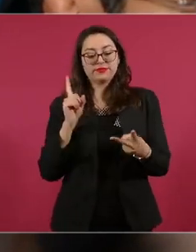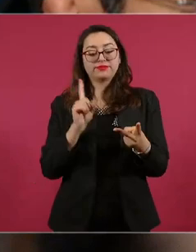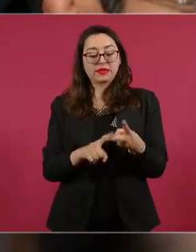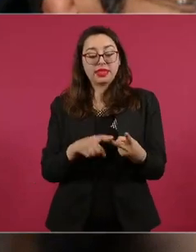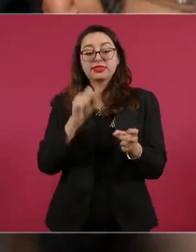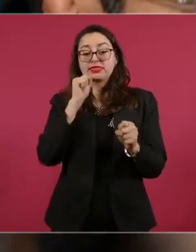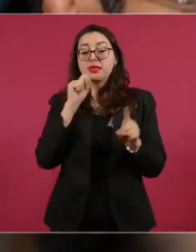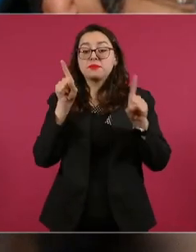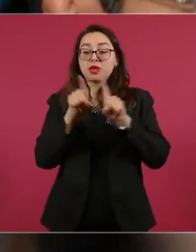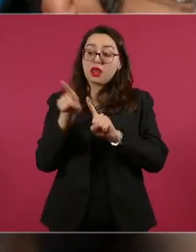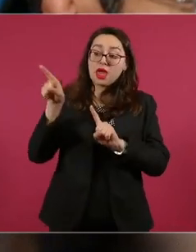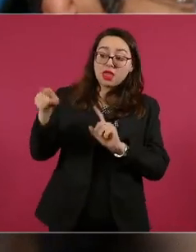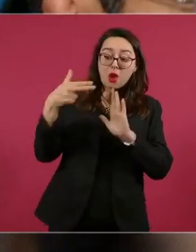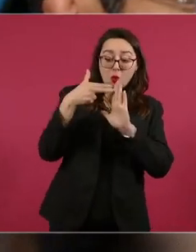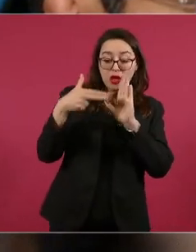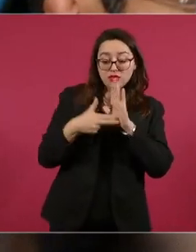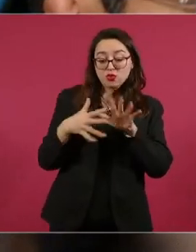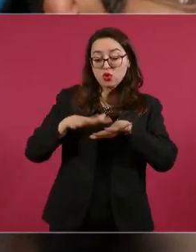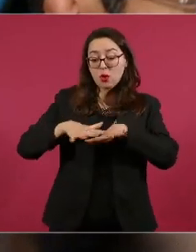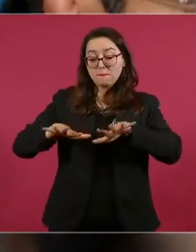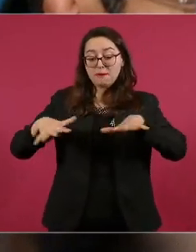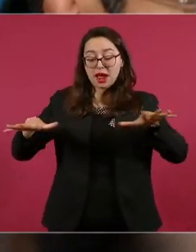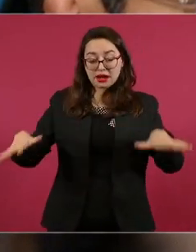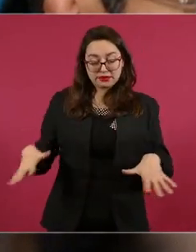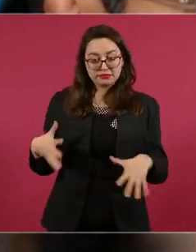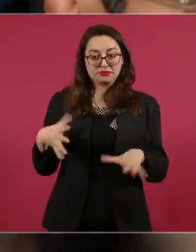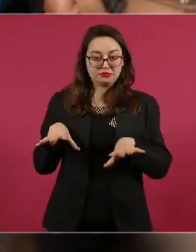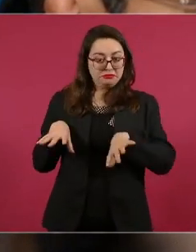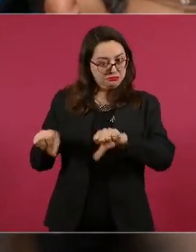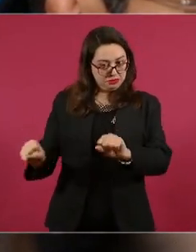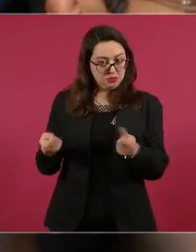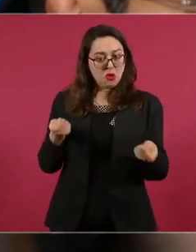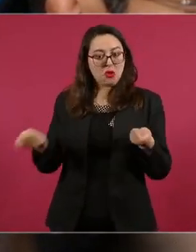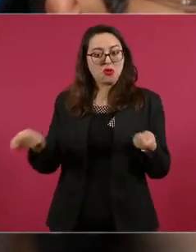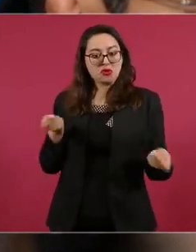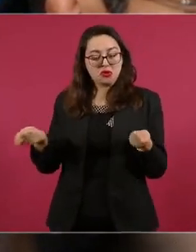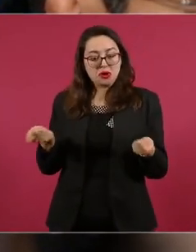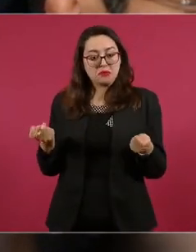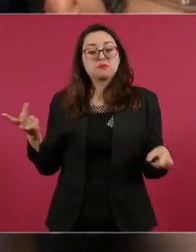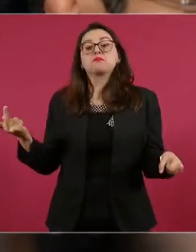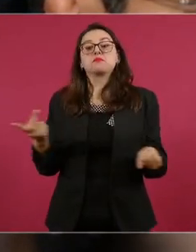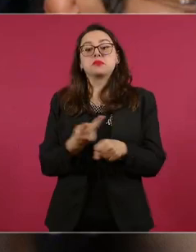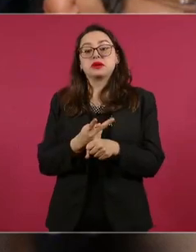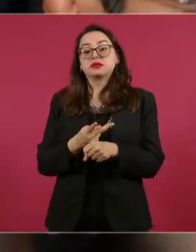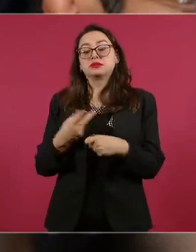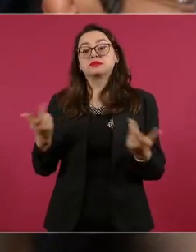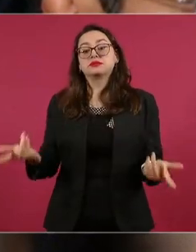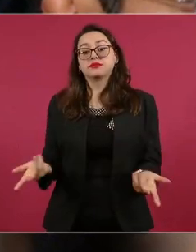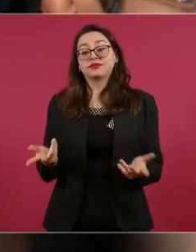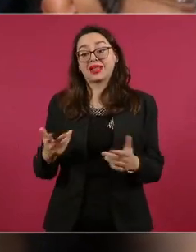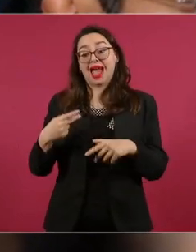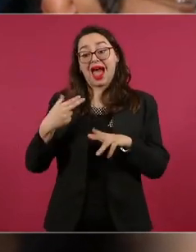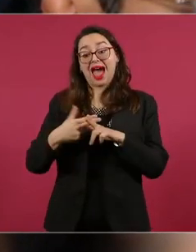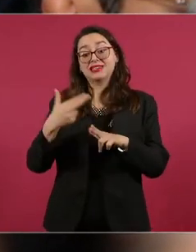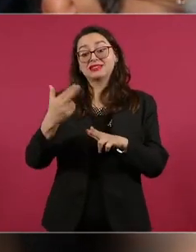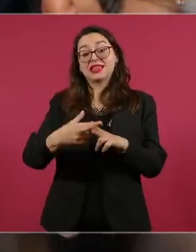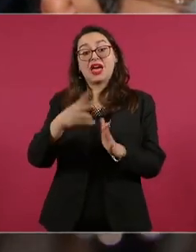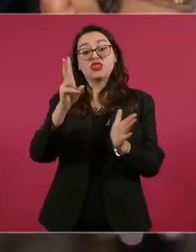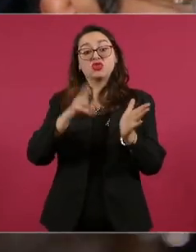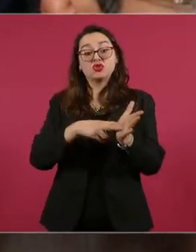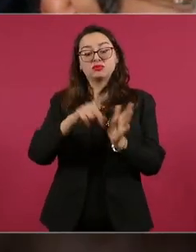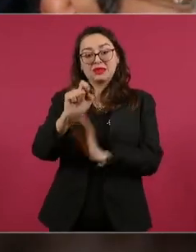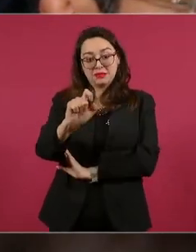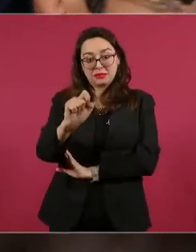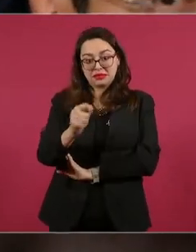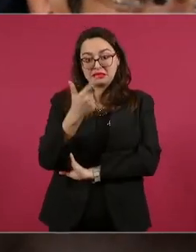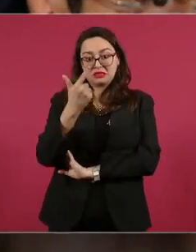Él ha mencionado que no la dejará hasta entonces y que, en este sentido, dado que es un territorio, una zona